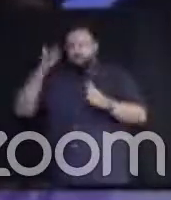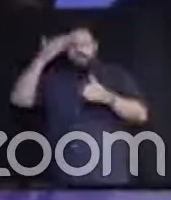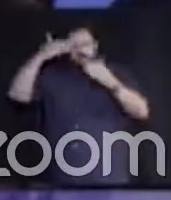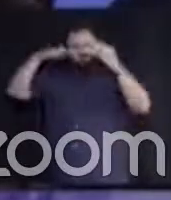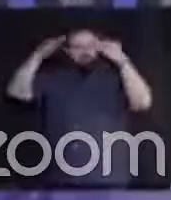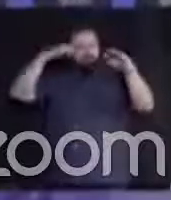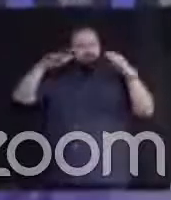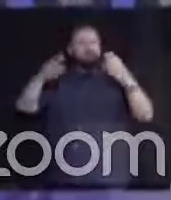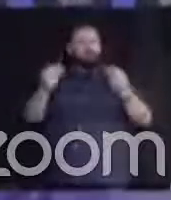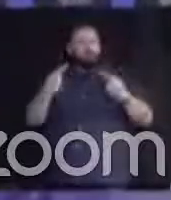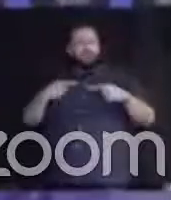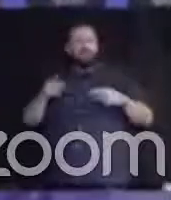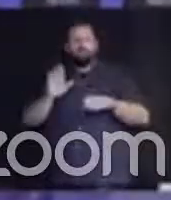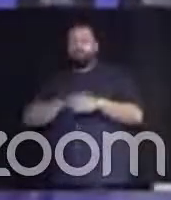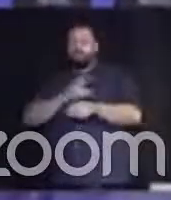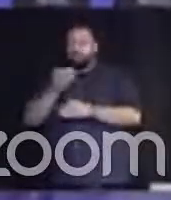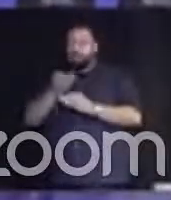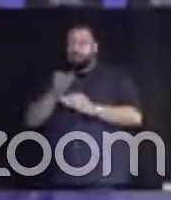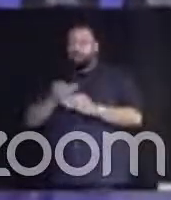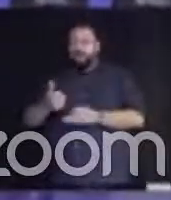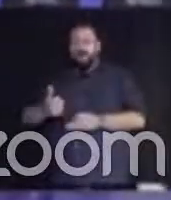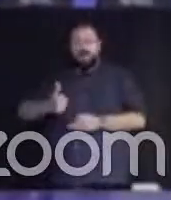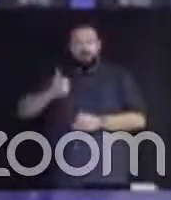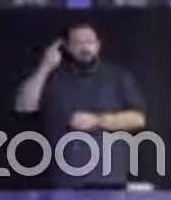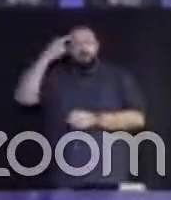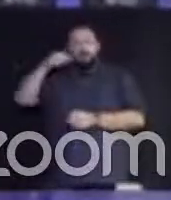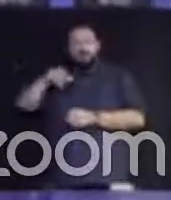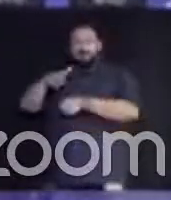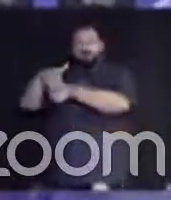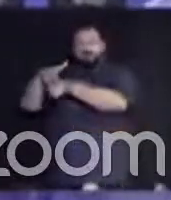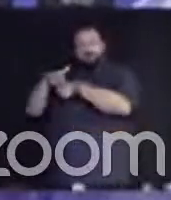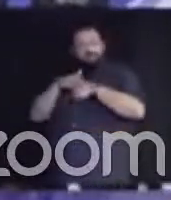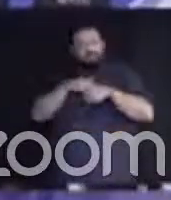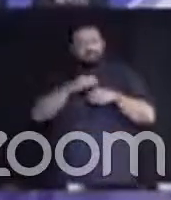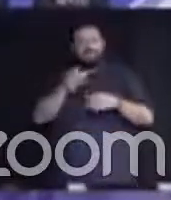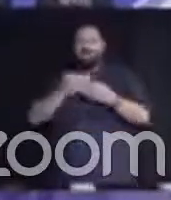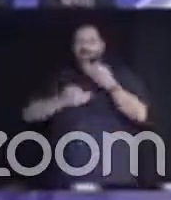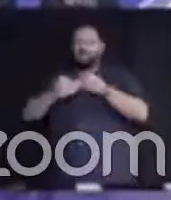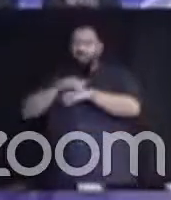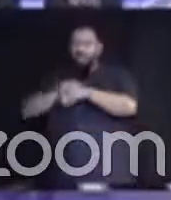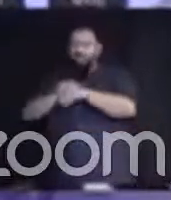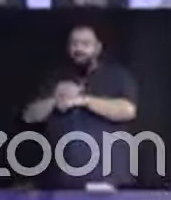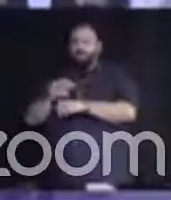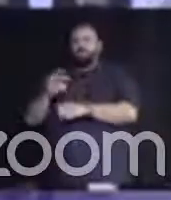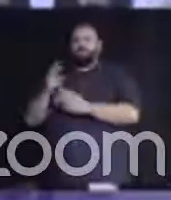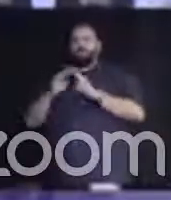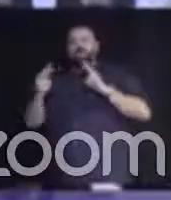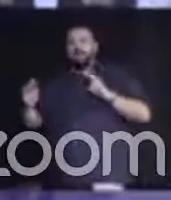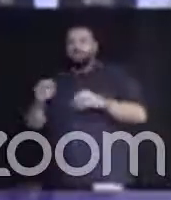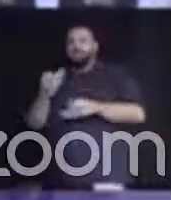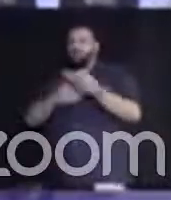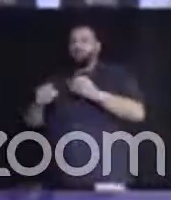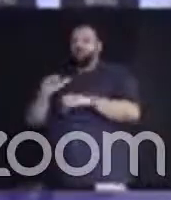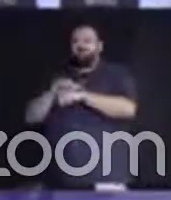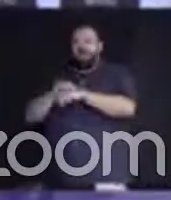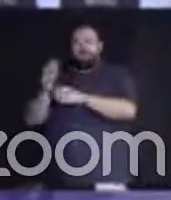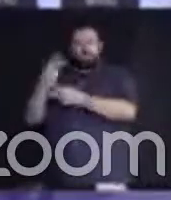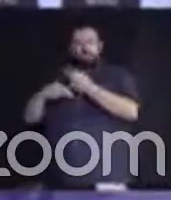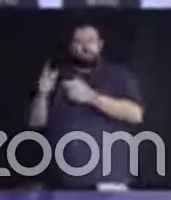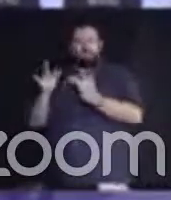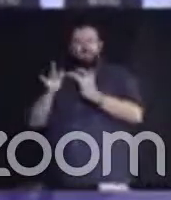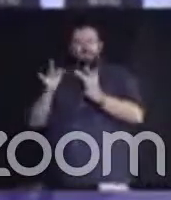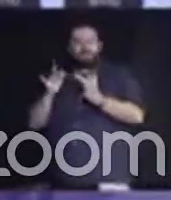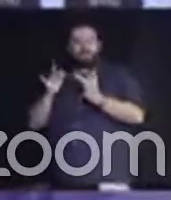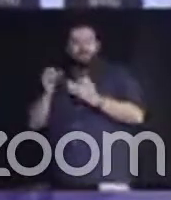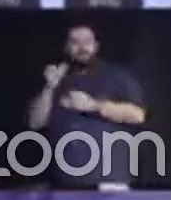la conocen, entonces tienen que aprovechar esto para invitar mucha gente que se conecte. Y por supuesto el objetivo, que siempre tenemos que ponernos